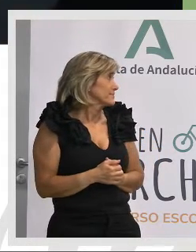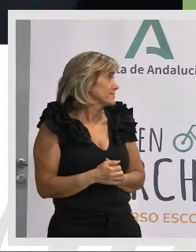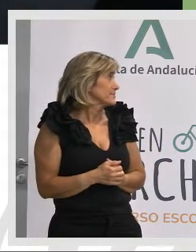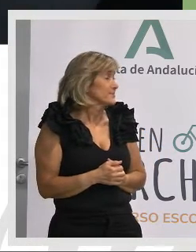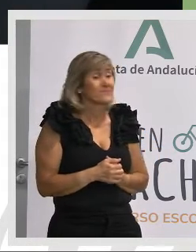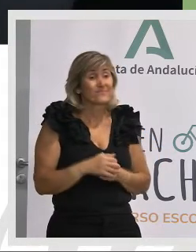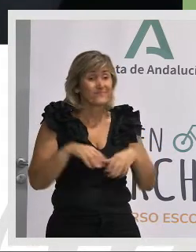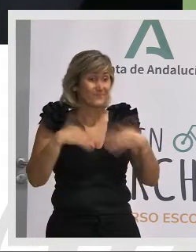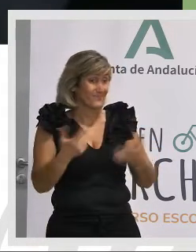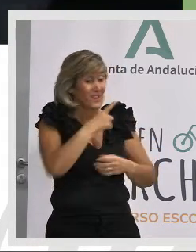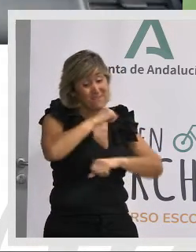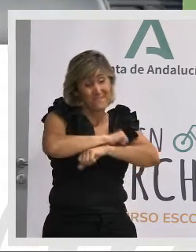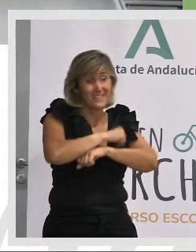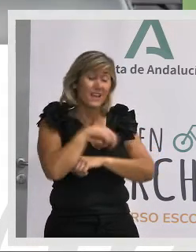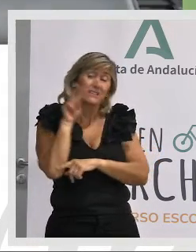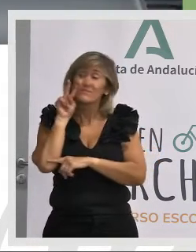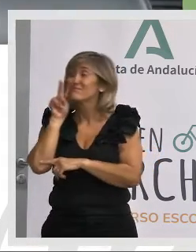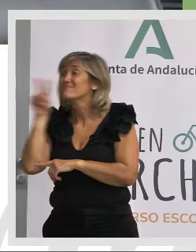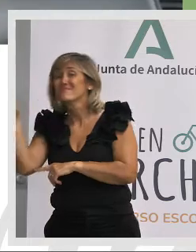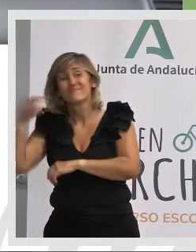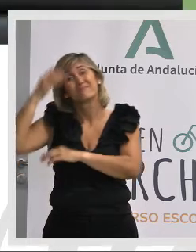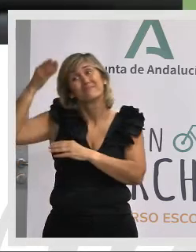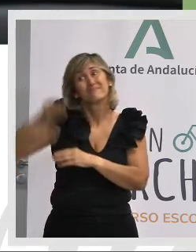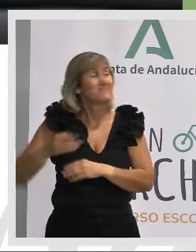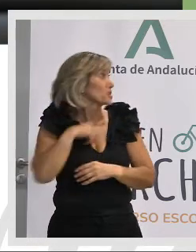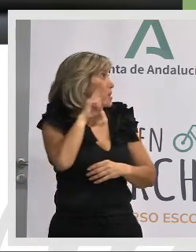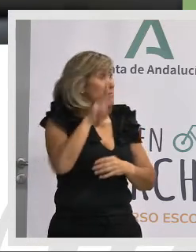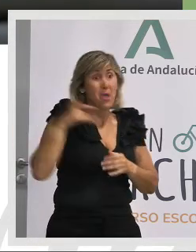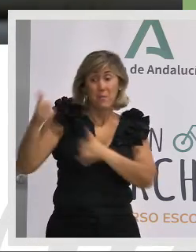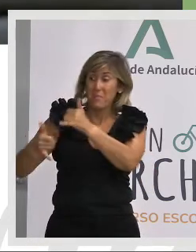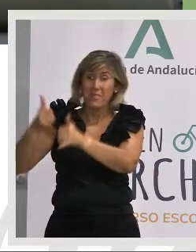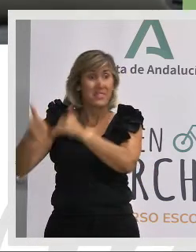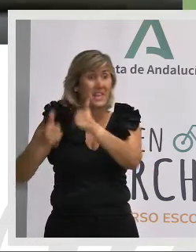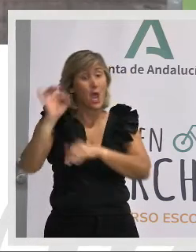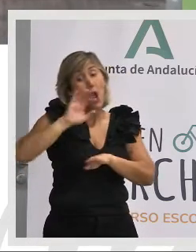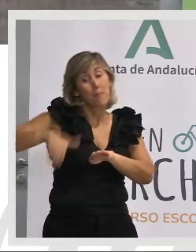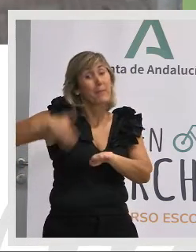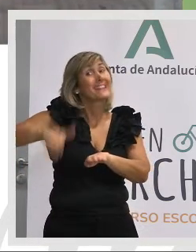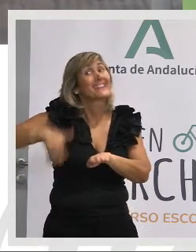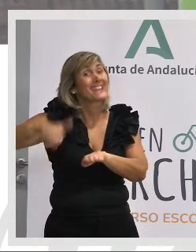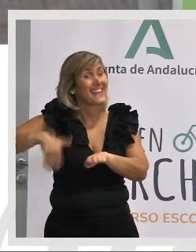Por la ventana veo a mis amigos yendo en bici o en patinetes.